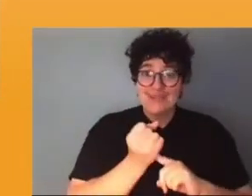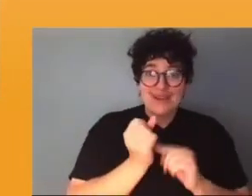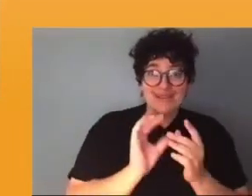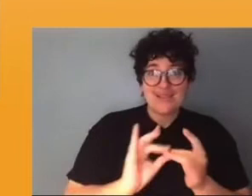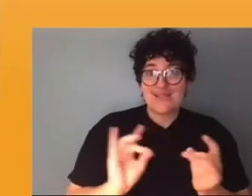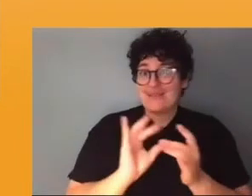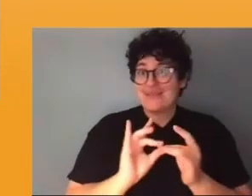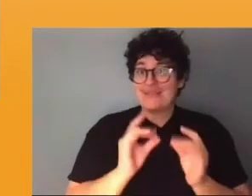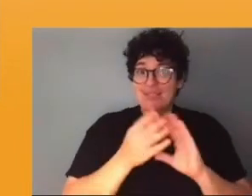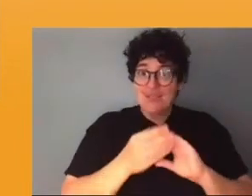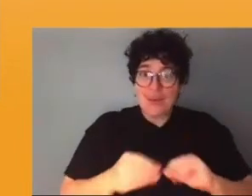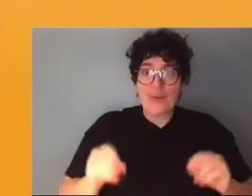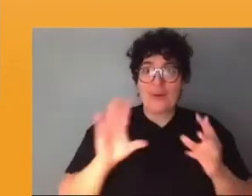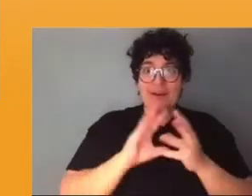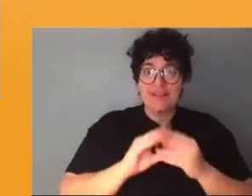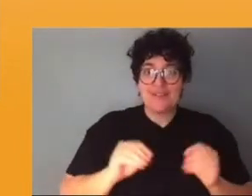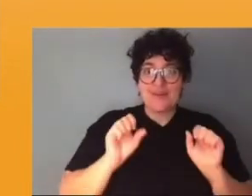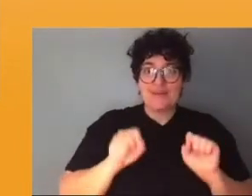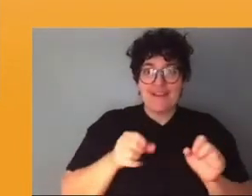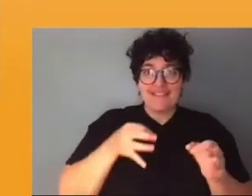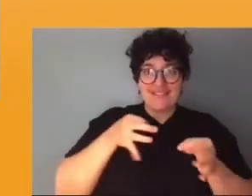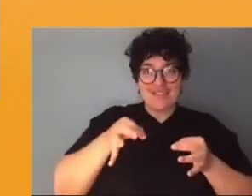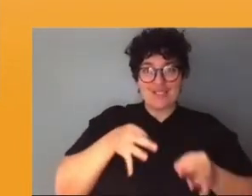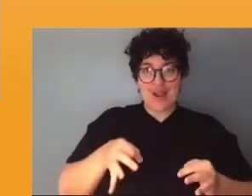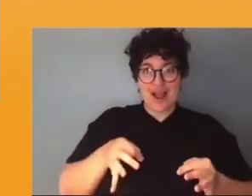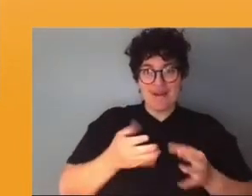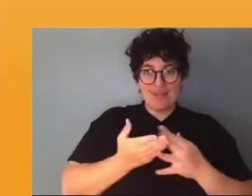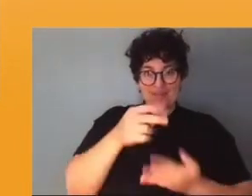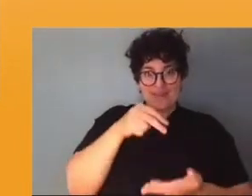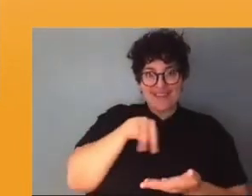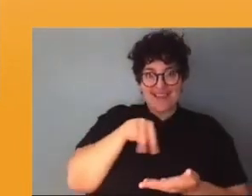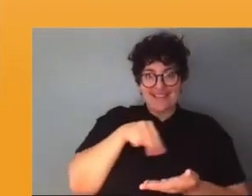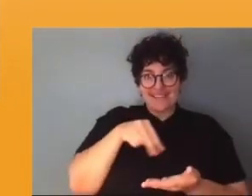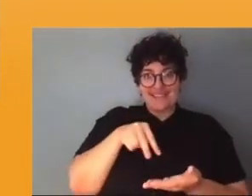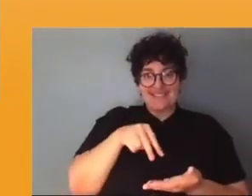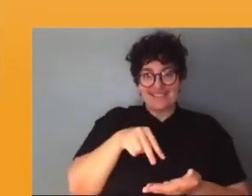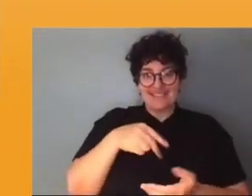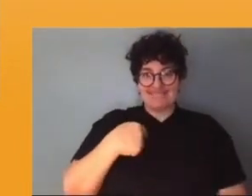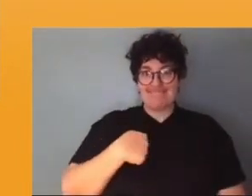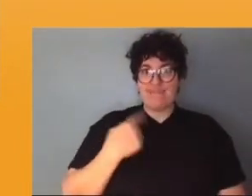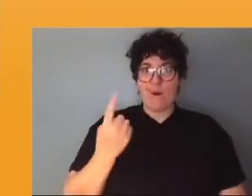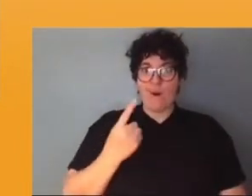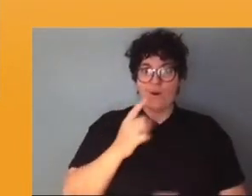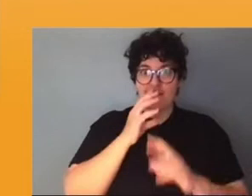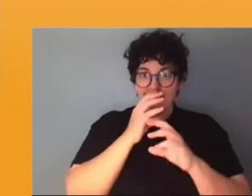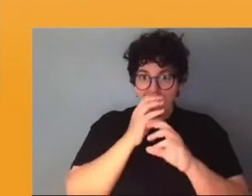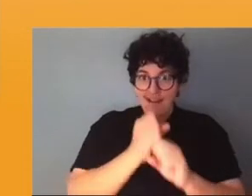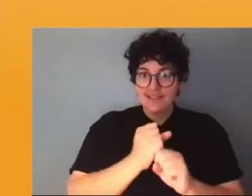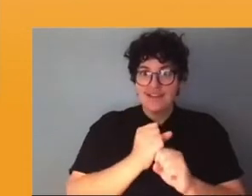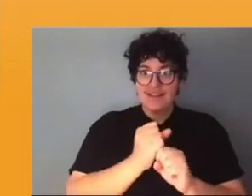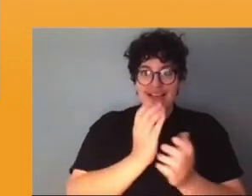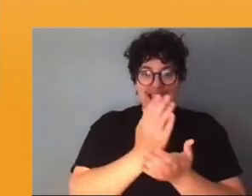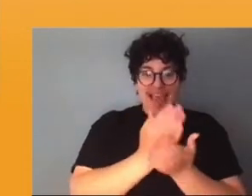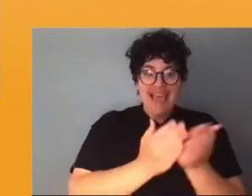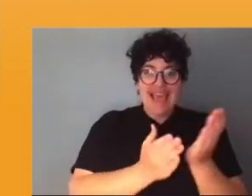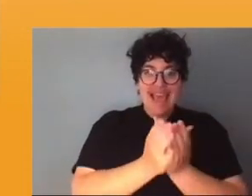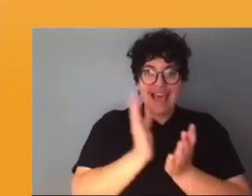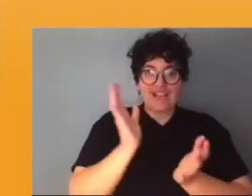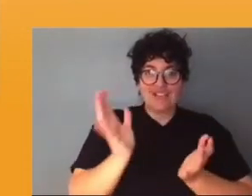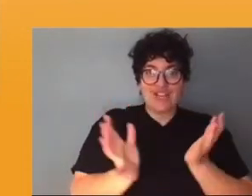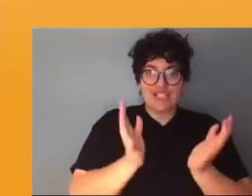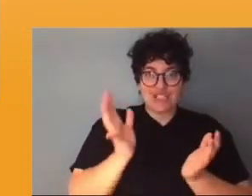que podemos describir, y es interesante ver, para mí siempre ha sido súper interesante cómo es que un gesto de mano